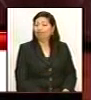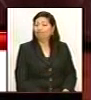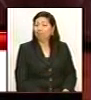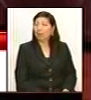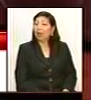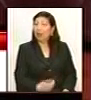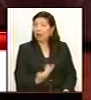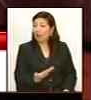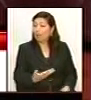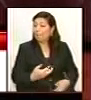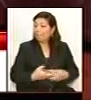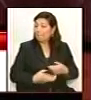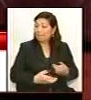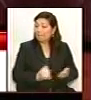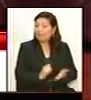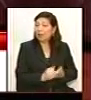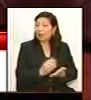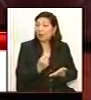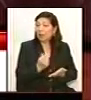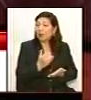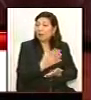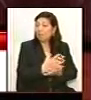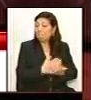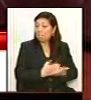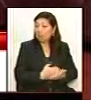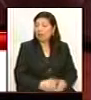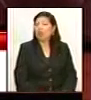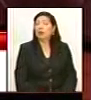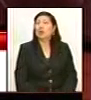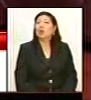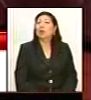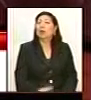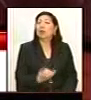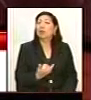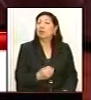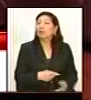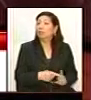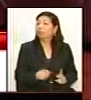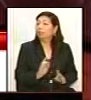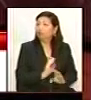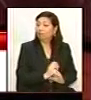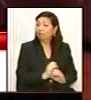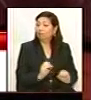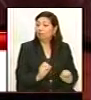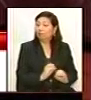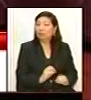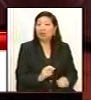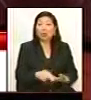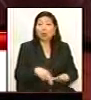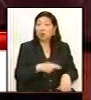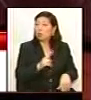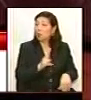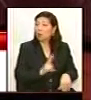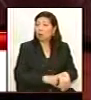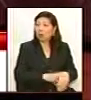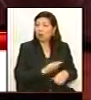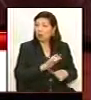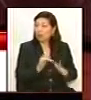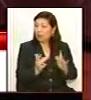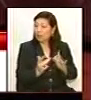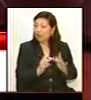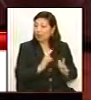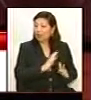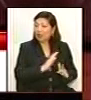hay productos que valen menos que eso, y eso no sale a licitación, sino normalmente todas las entidades